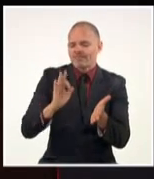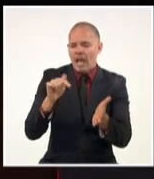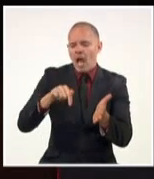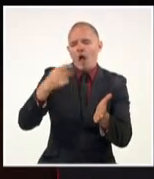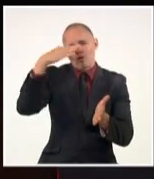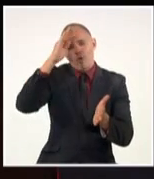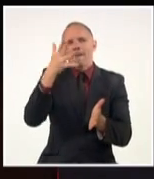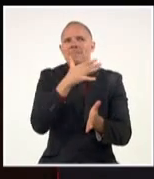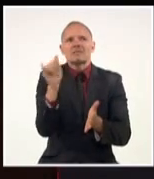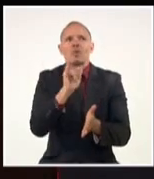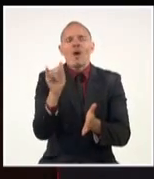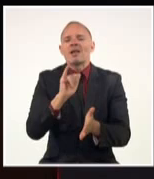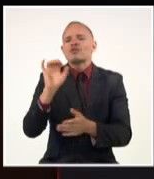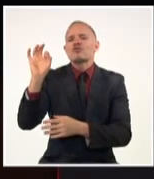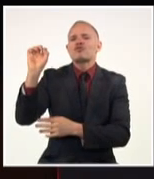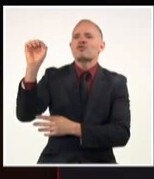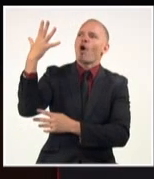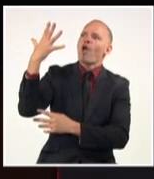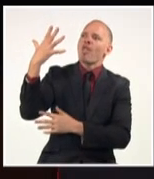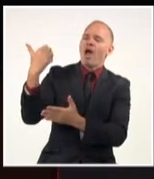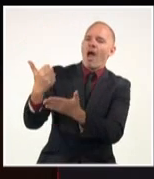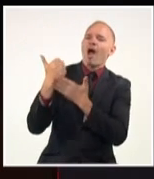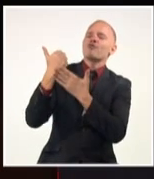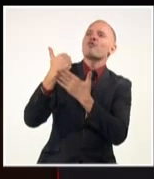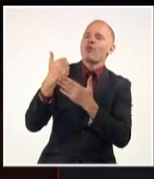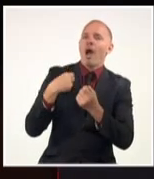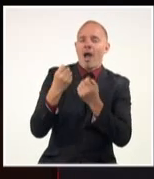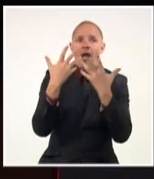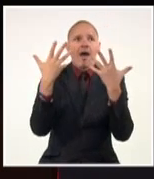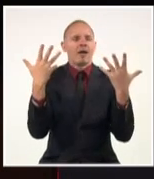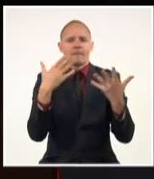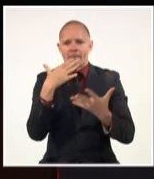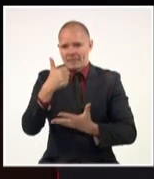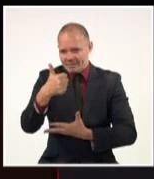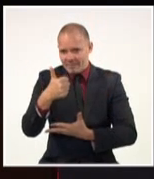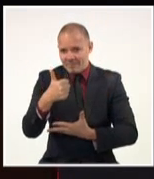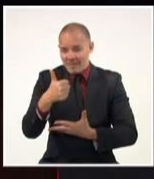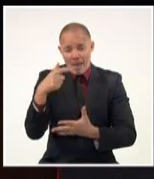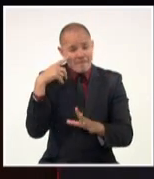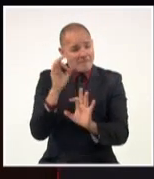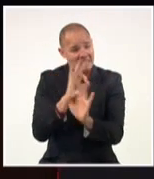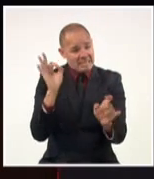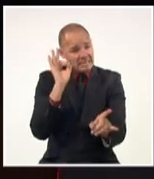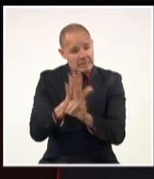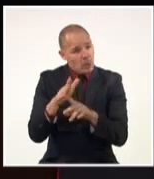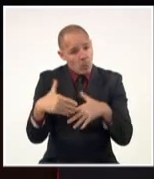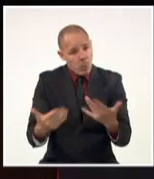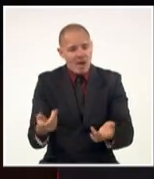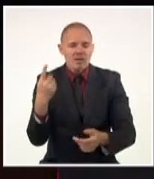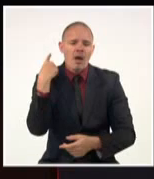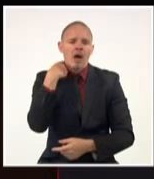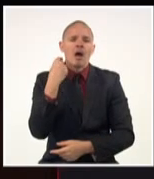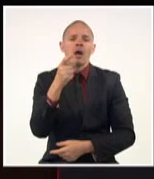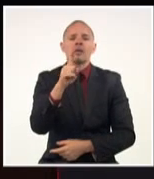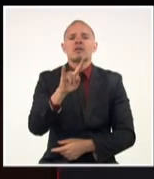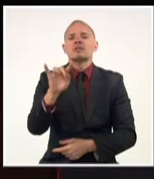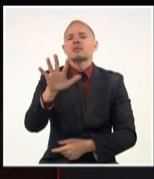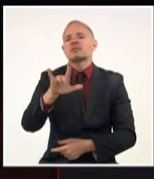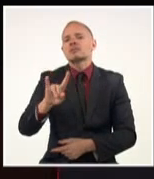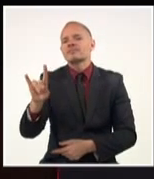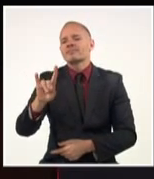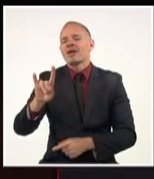en la práctica a partir del triunfo de enero de 1959 con la revolución en el